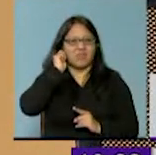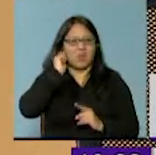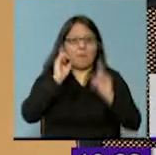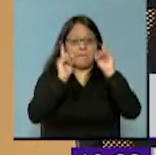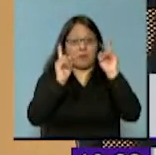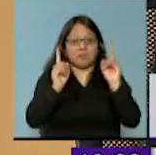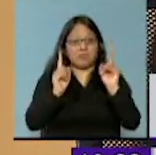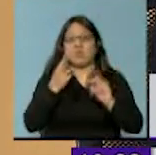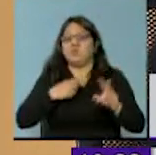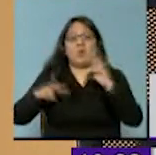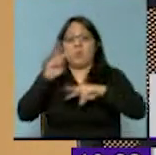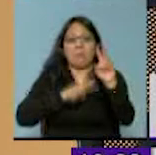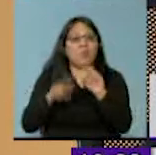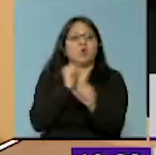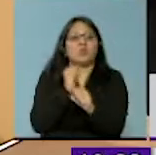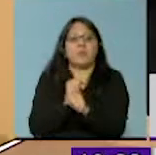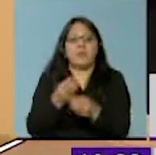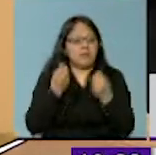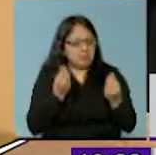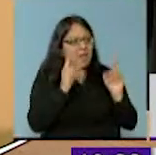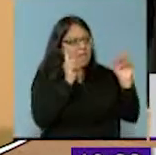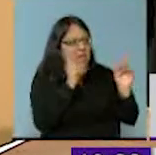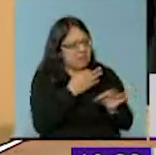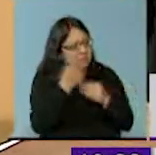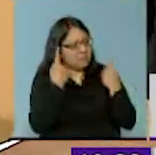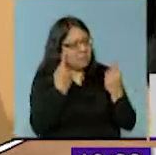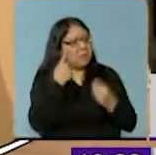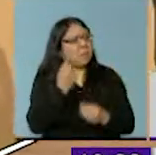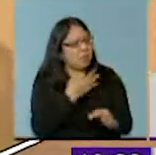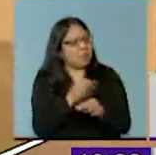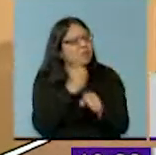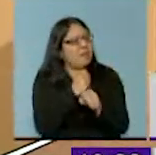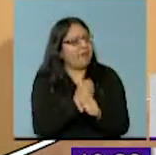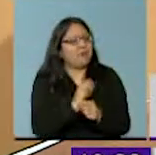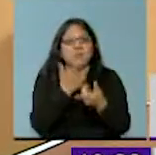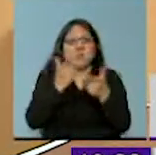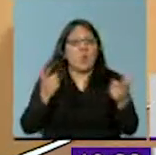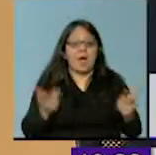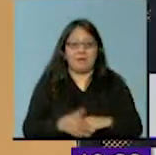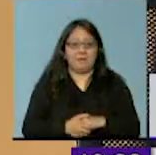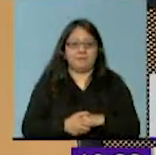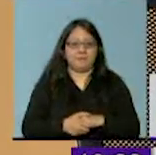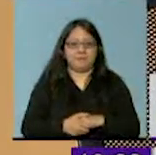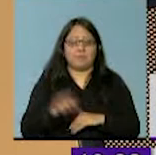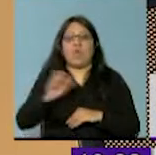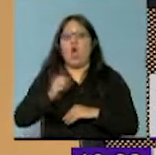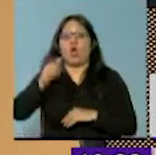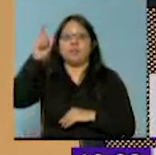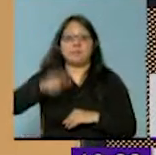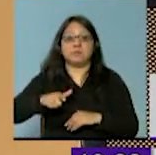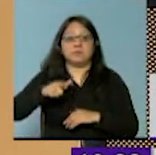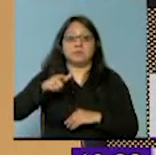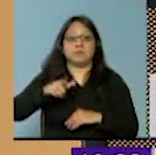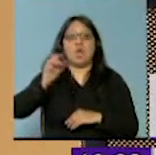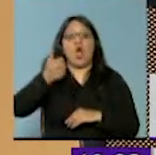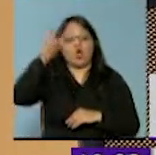pasa si es docente? Y bueno, no hay trabajo de docente. No hay. Y del otro lado, gente que te reclamaba que hay docentes que prestan servicio